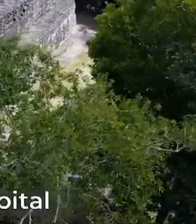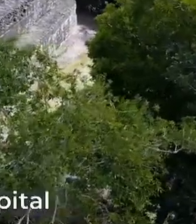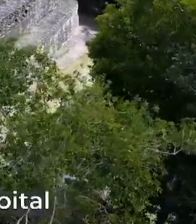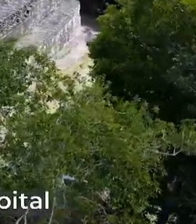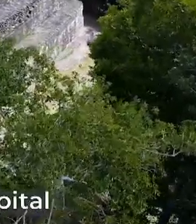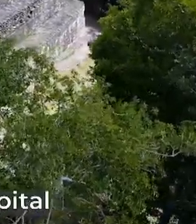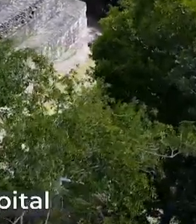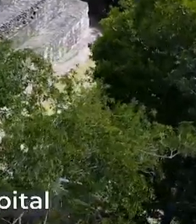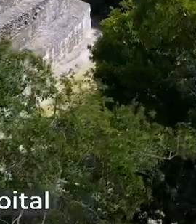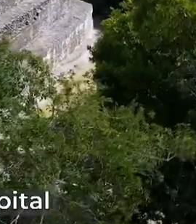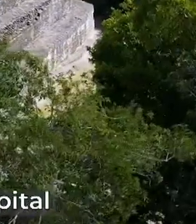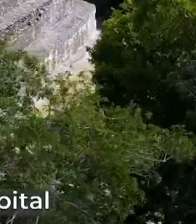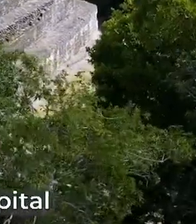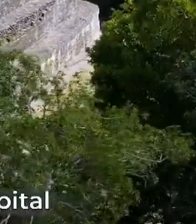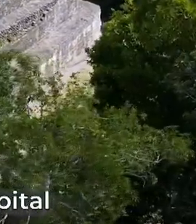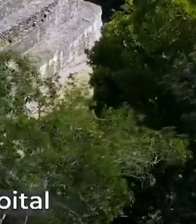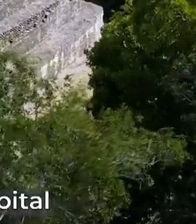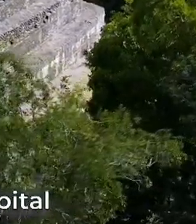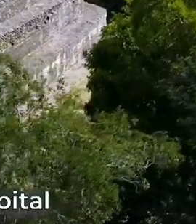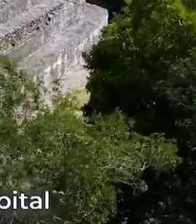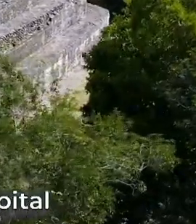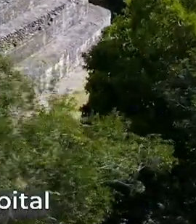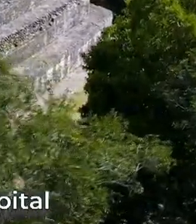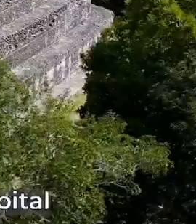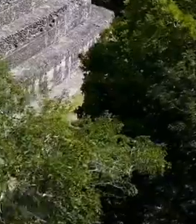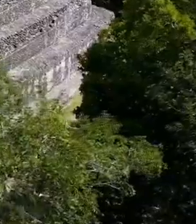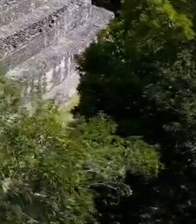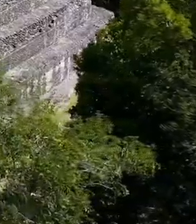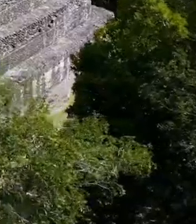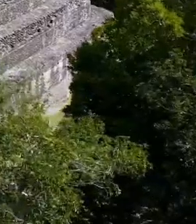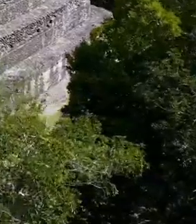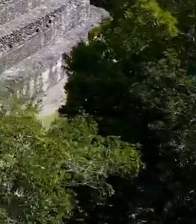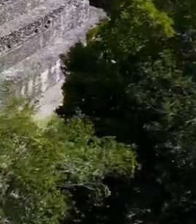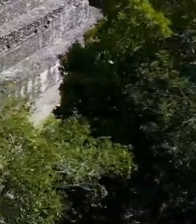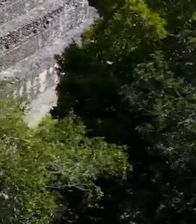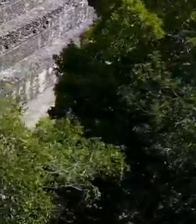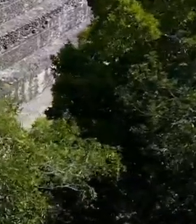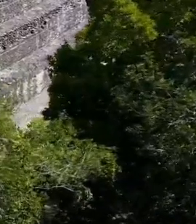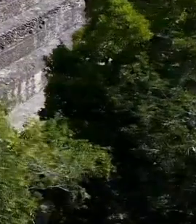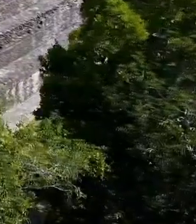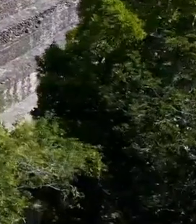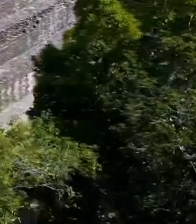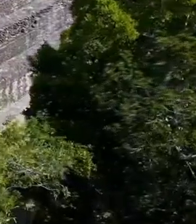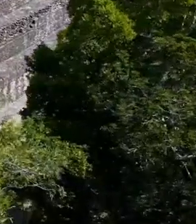momento de reocupación vinculado con alguna capital de mayor envergadura.